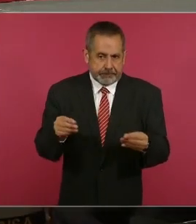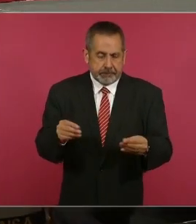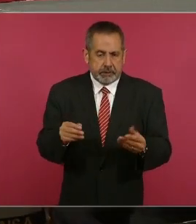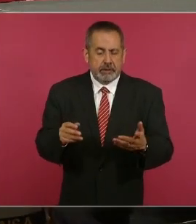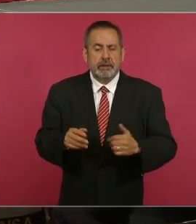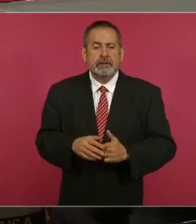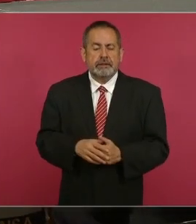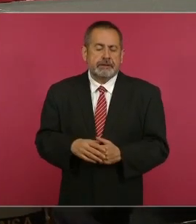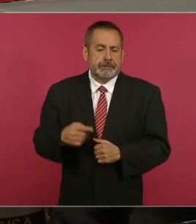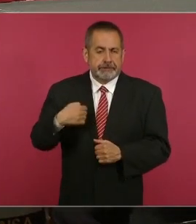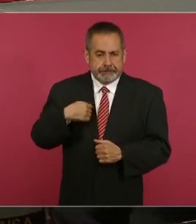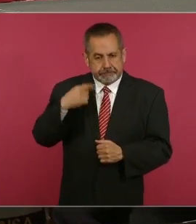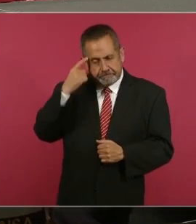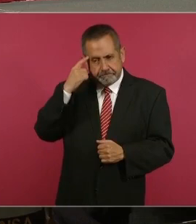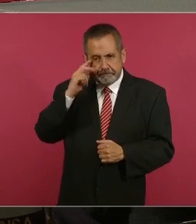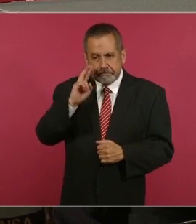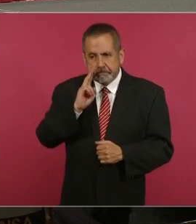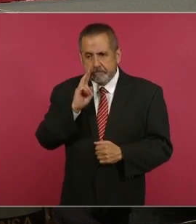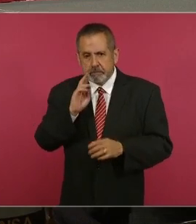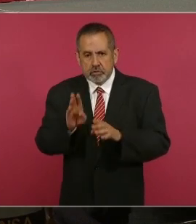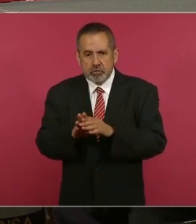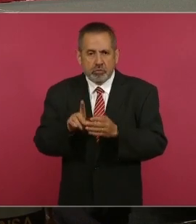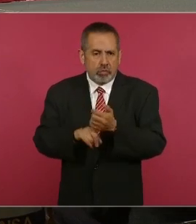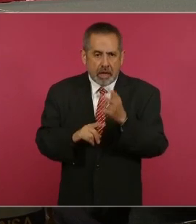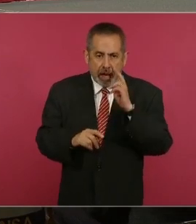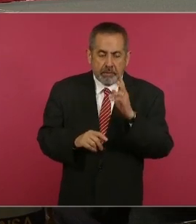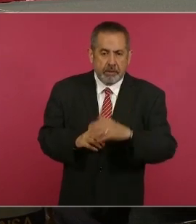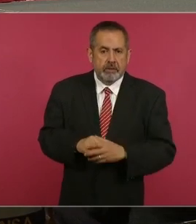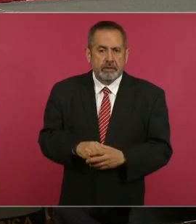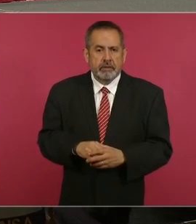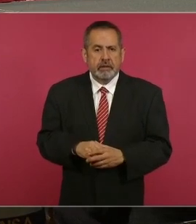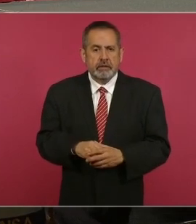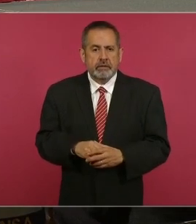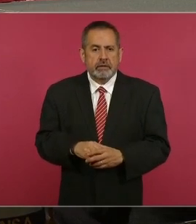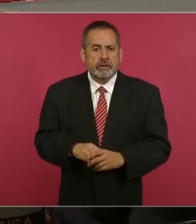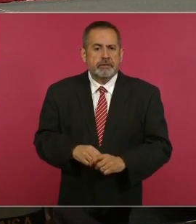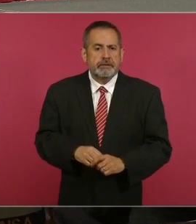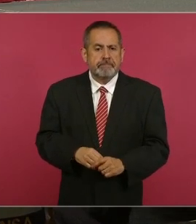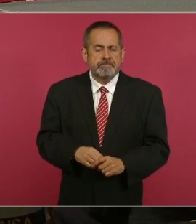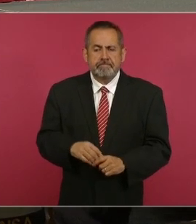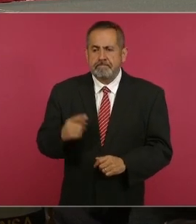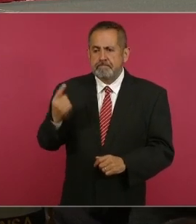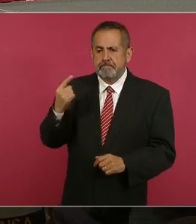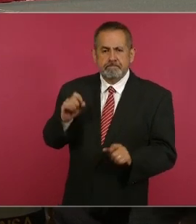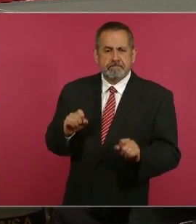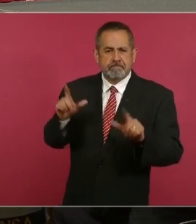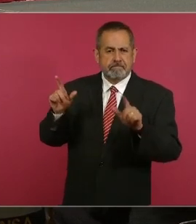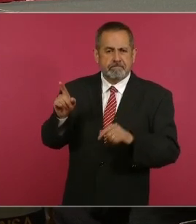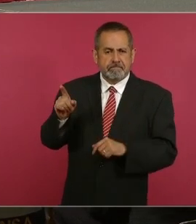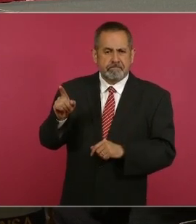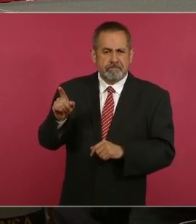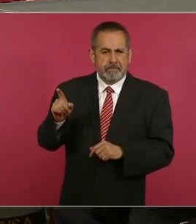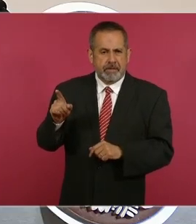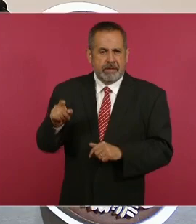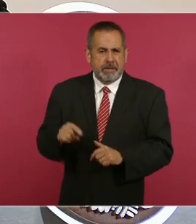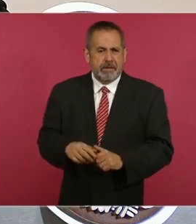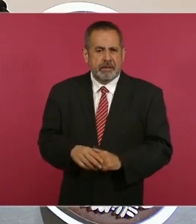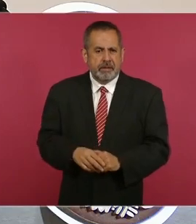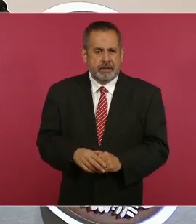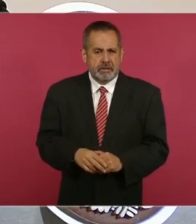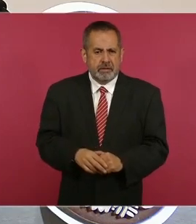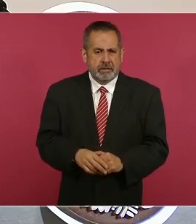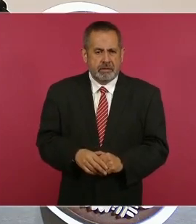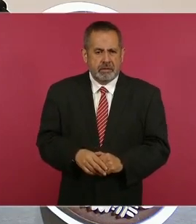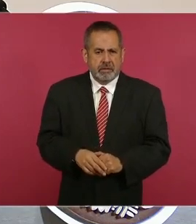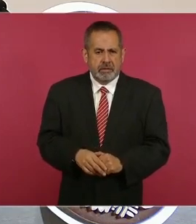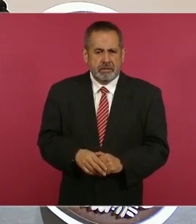nosotros estamos pendientes. Adelante, en la anterior, por favor, solamente una hoja, si es tan amable, la